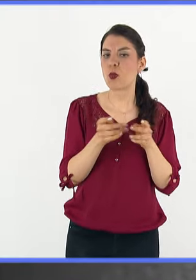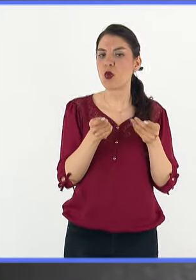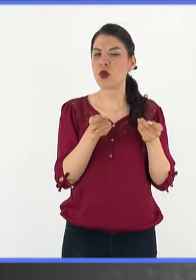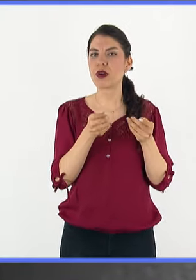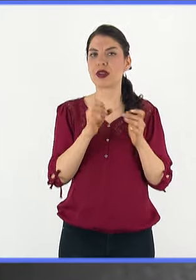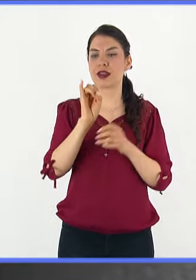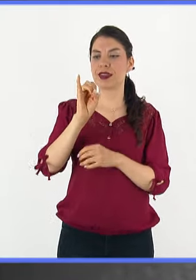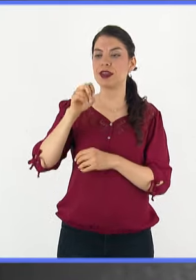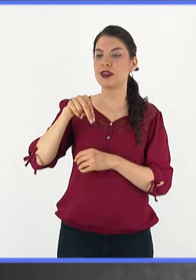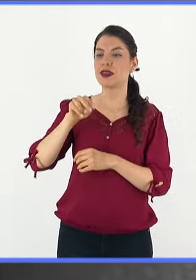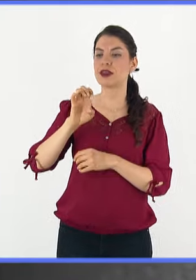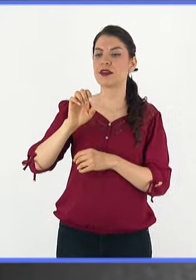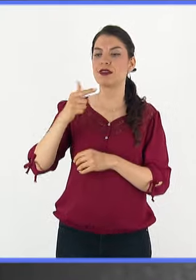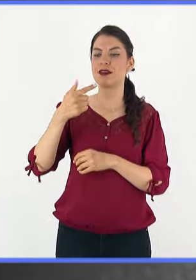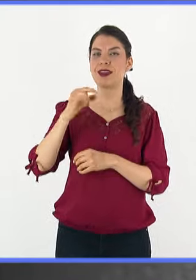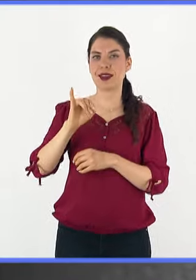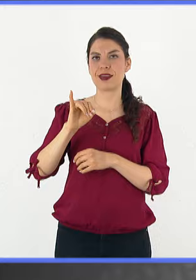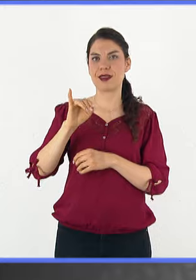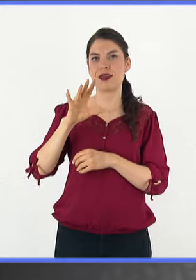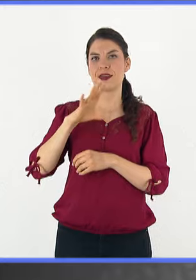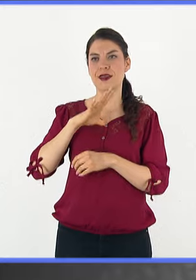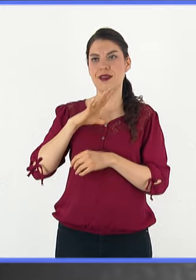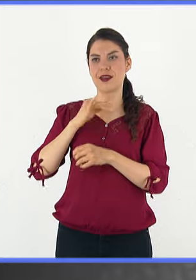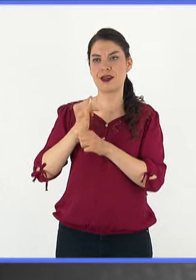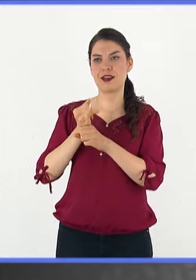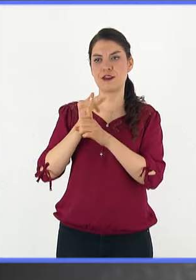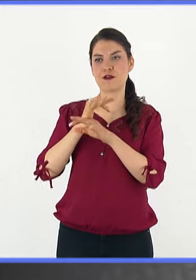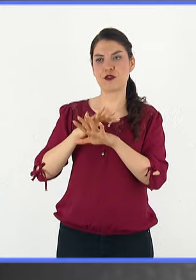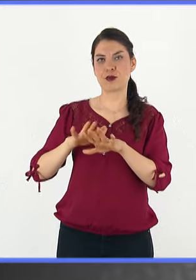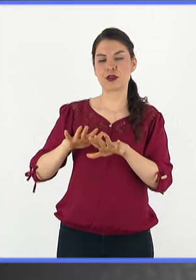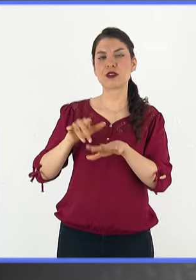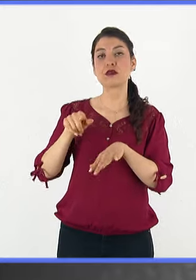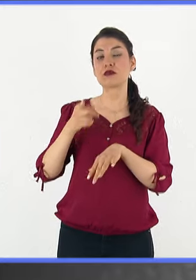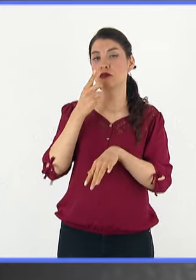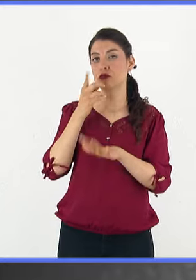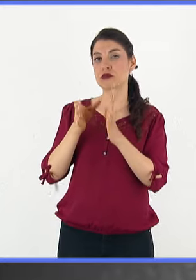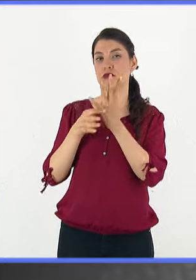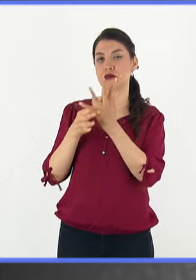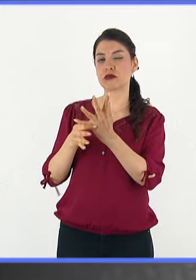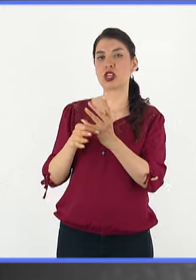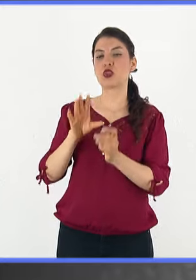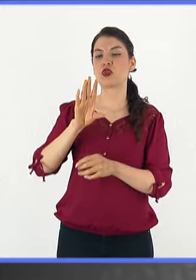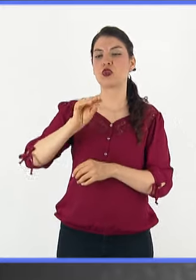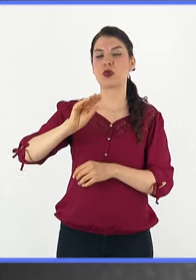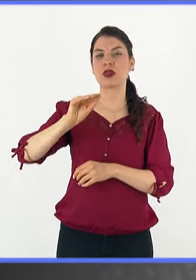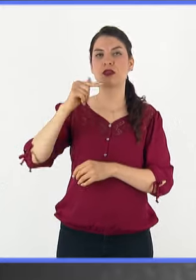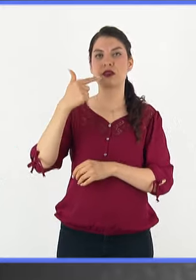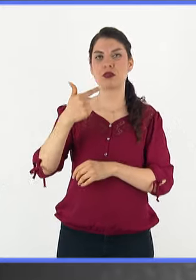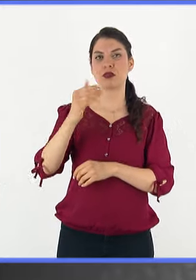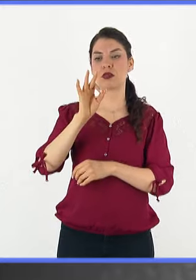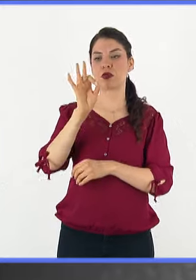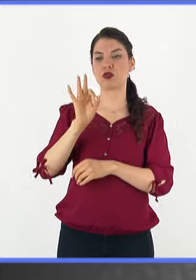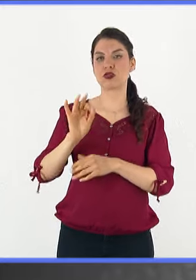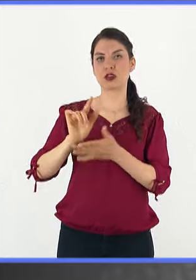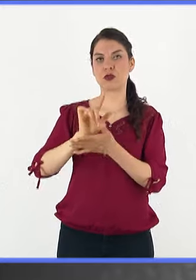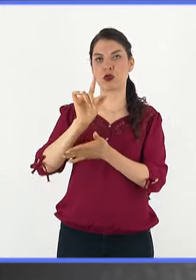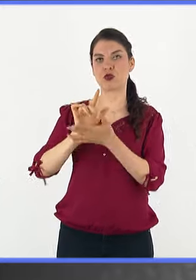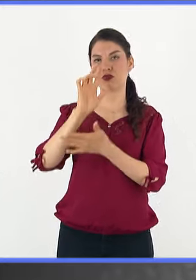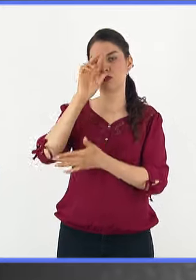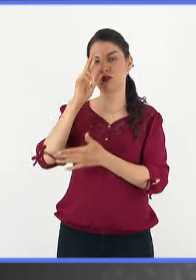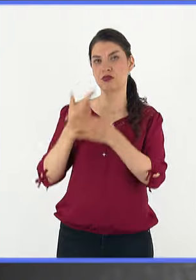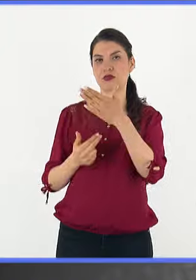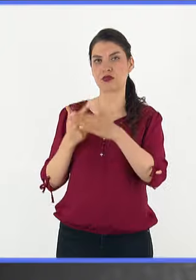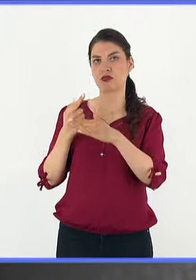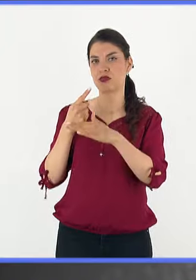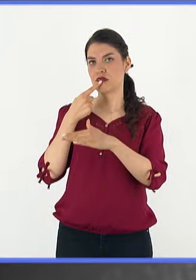del Inegi de su encuestra trimestral de victimización alrededor del 97 por de los delitos que se denuncian no